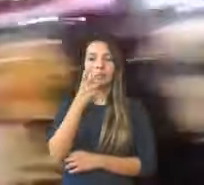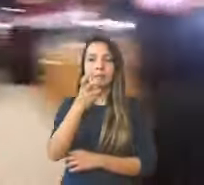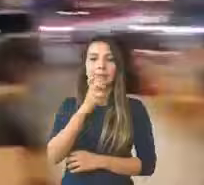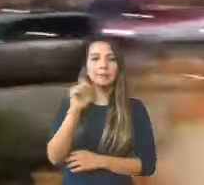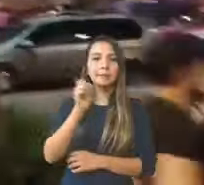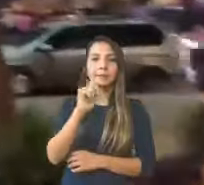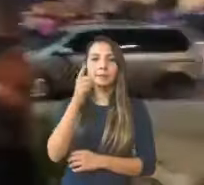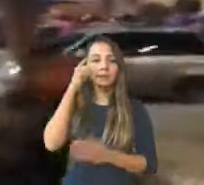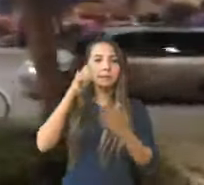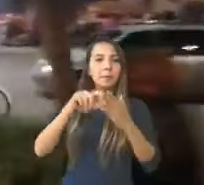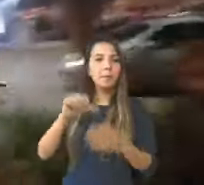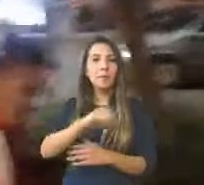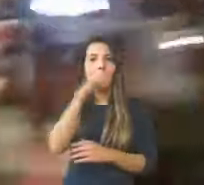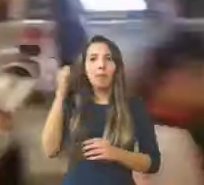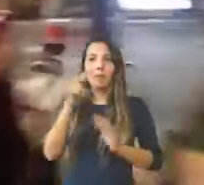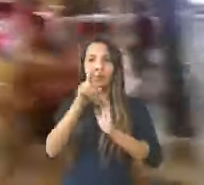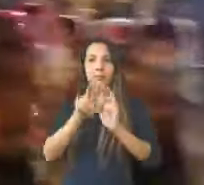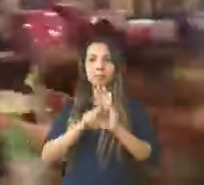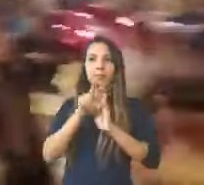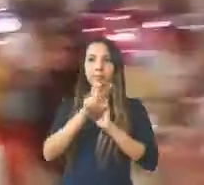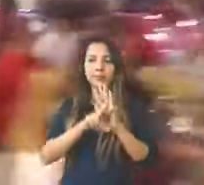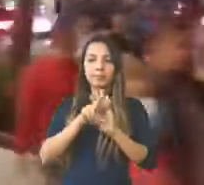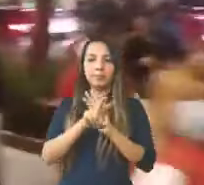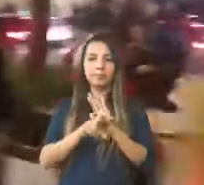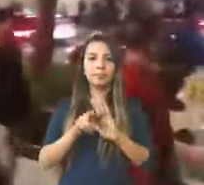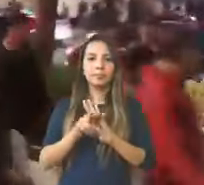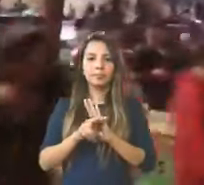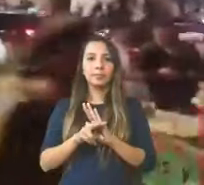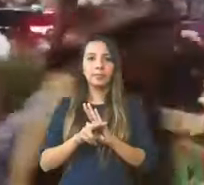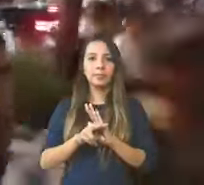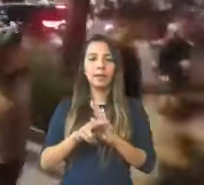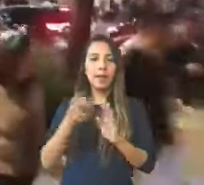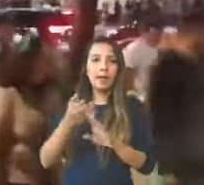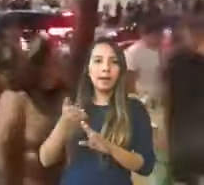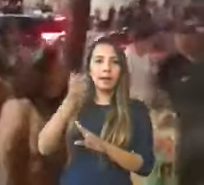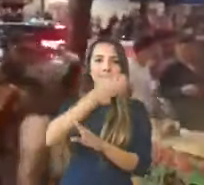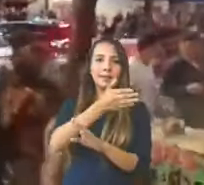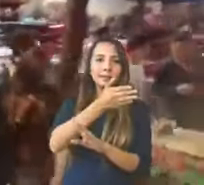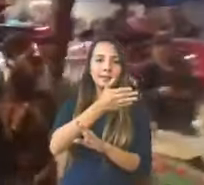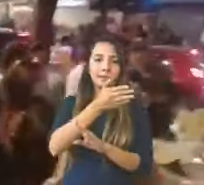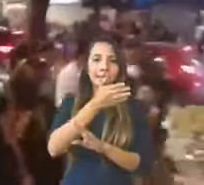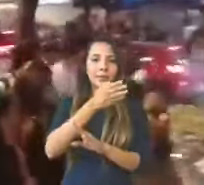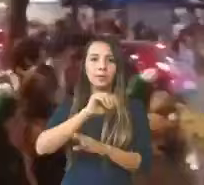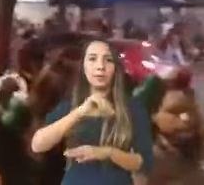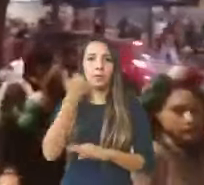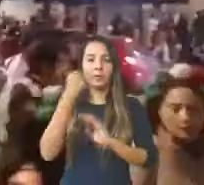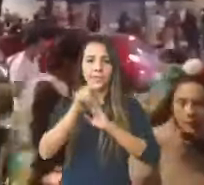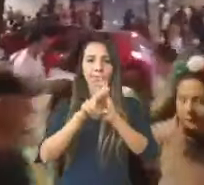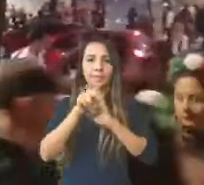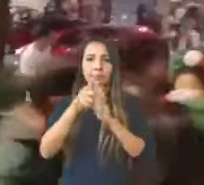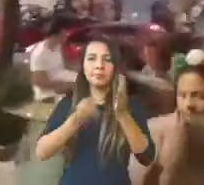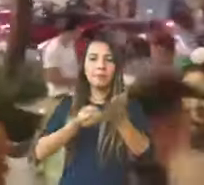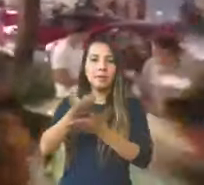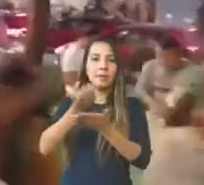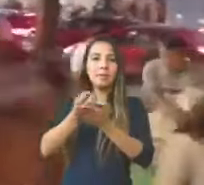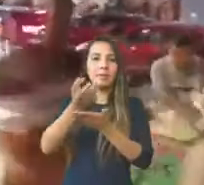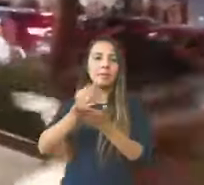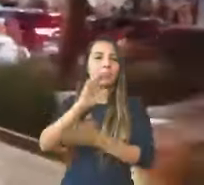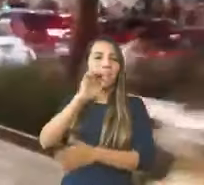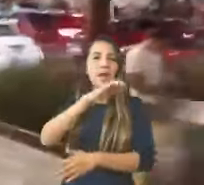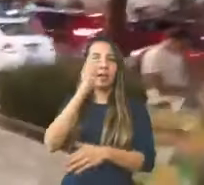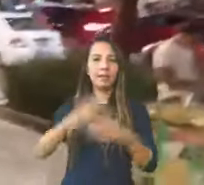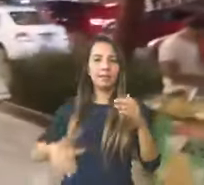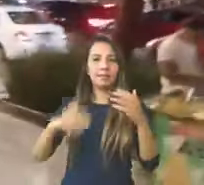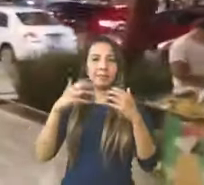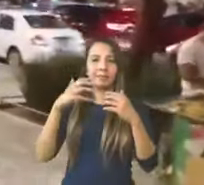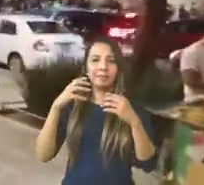Santiago, es otro que está antes de esa salida. Ahorita ya está muy